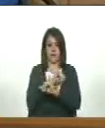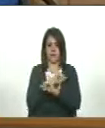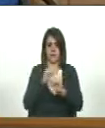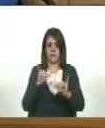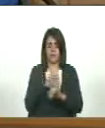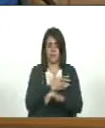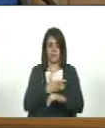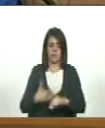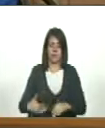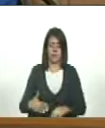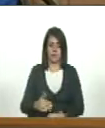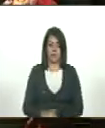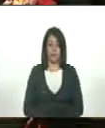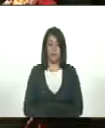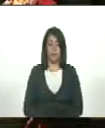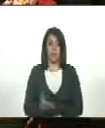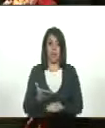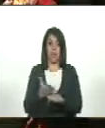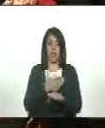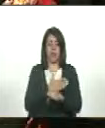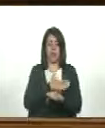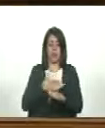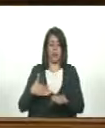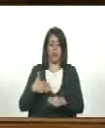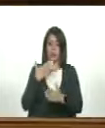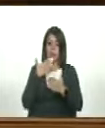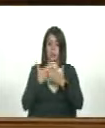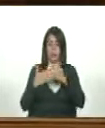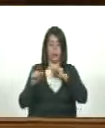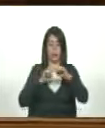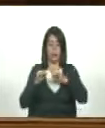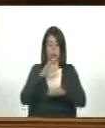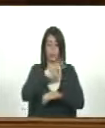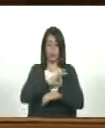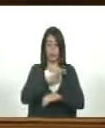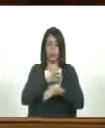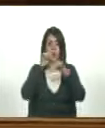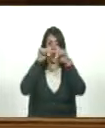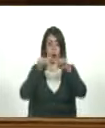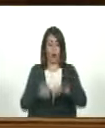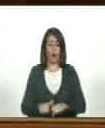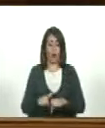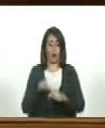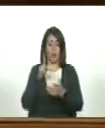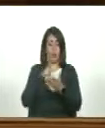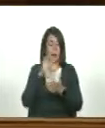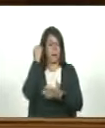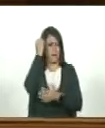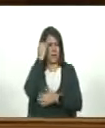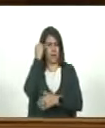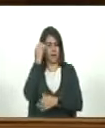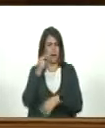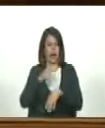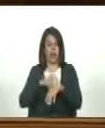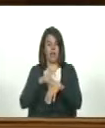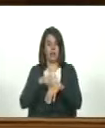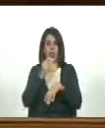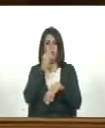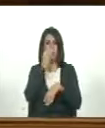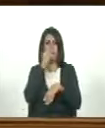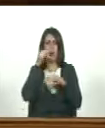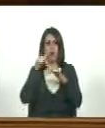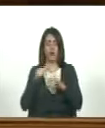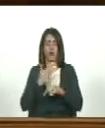Es todo, ciudadano presidente. Antes, queremos darle las gracias a los movimientos sociales que se encuentran hoy aquí, que deben estar pensando a qué hora vamos a almorzar